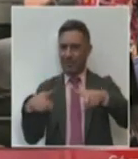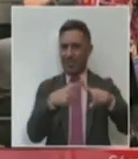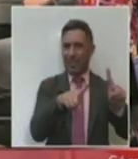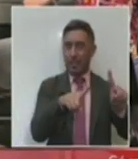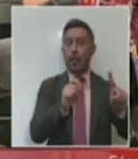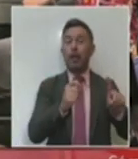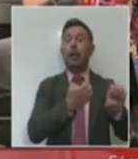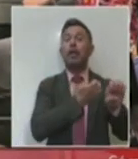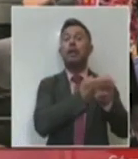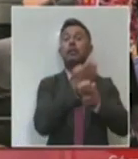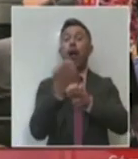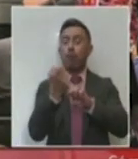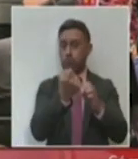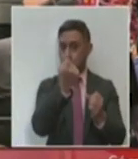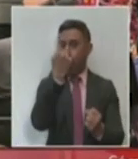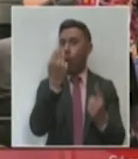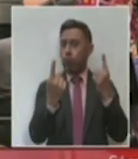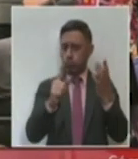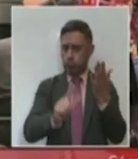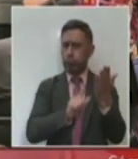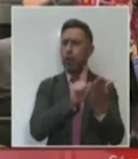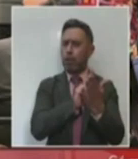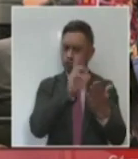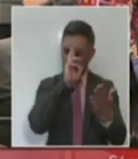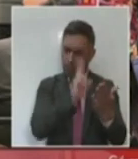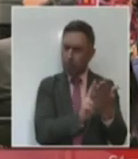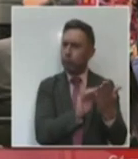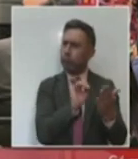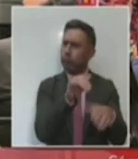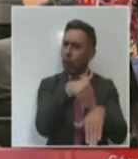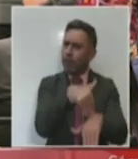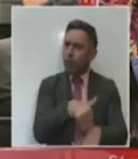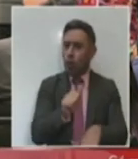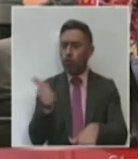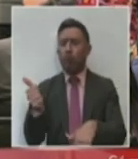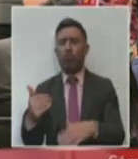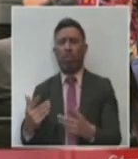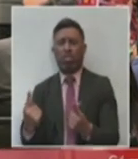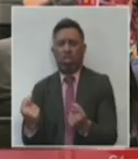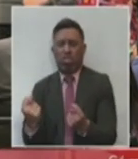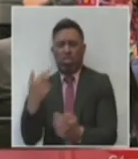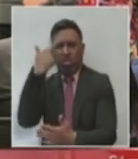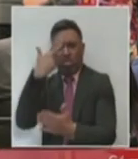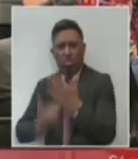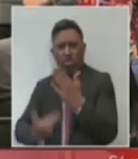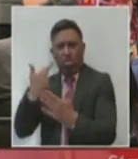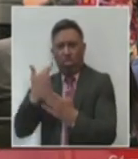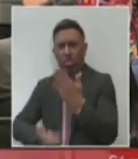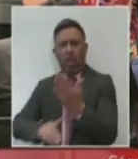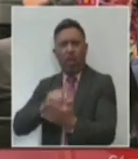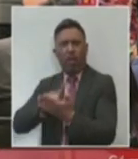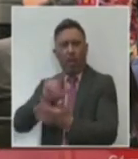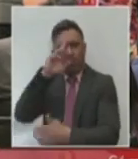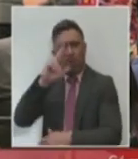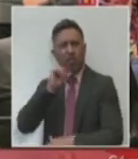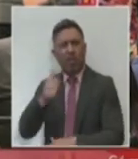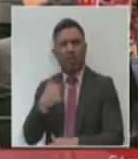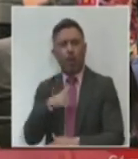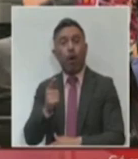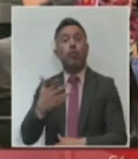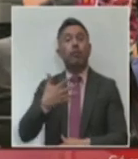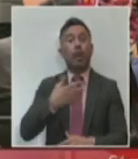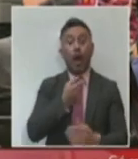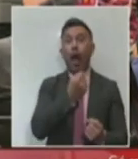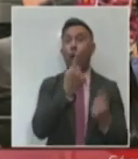estados en donde no se respeta la ley. Hay estados en donde hay transparencia y hay estados en donde simple y sencillamente la ley